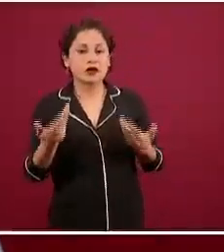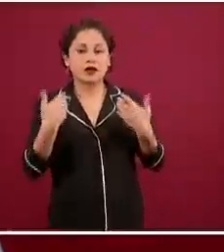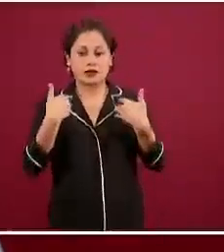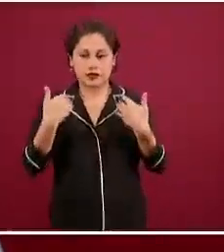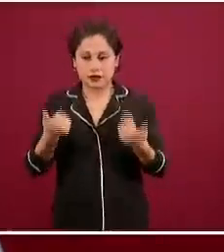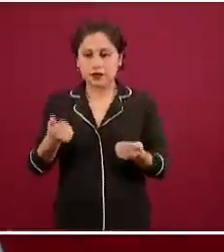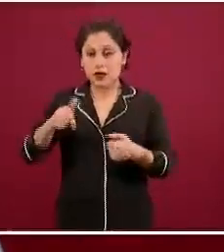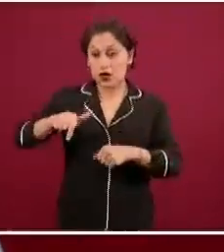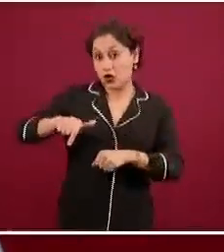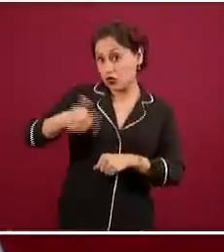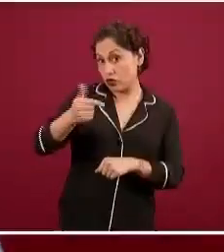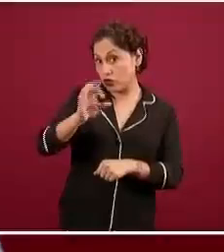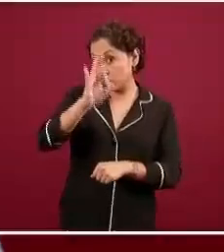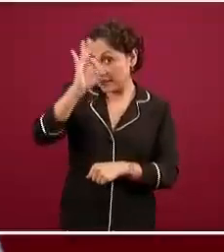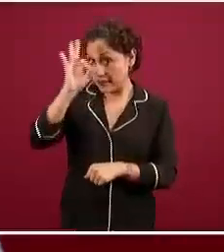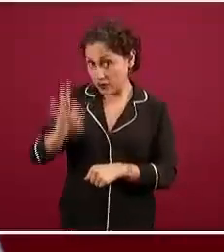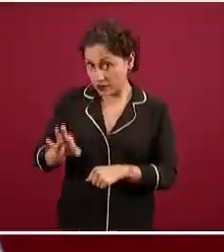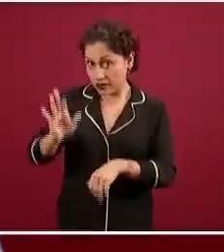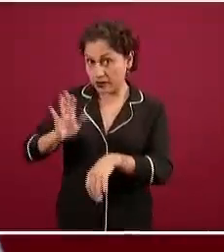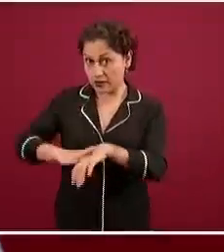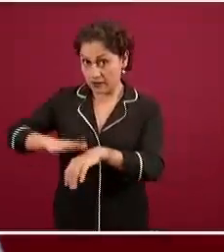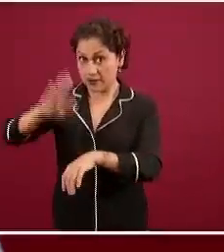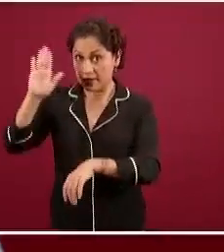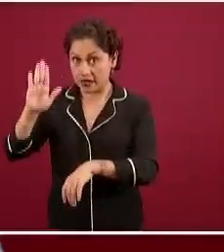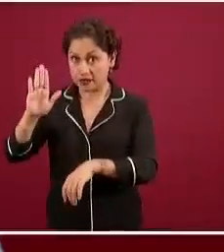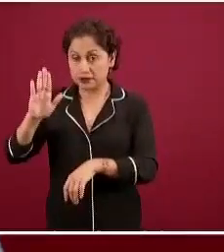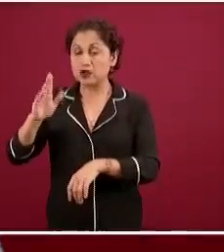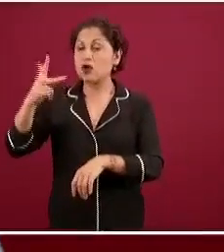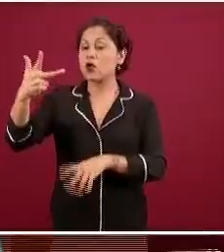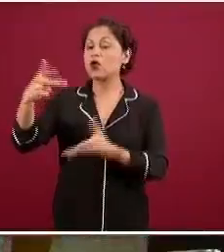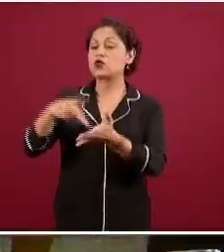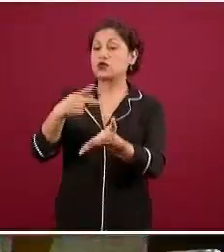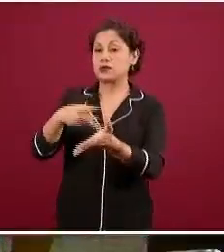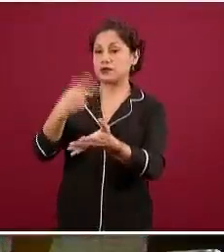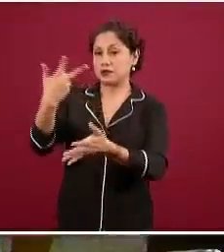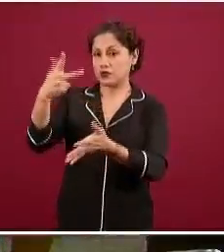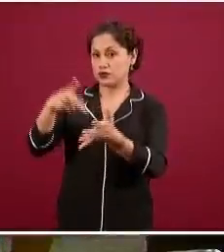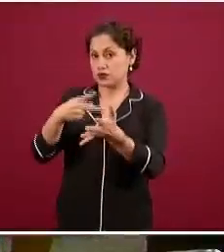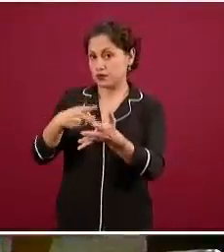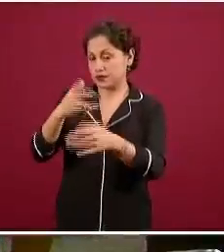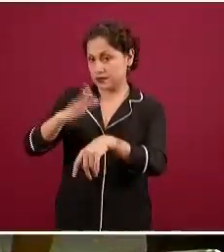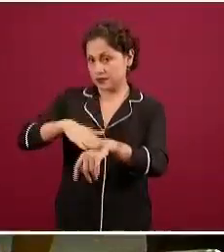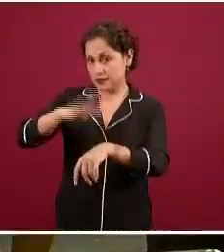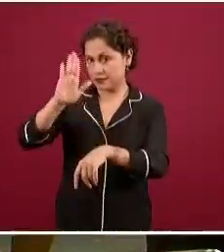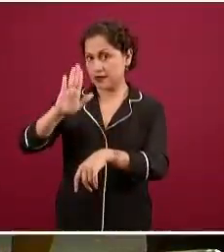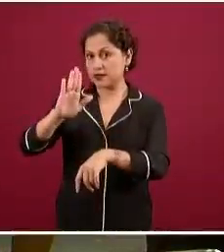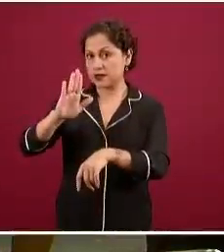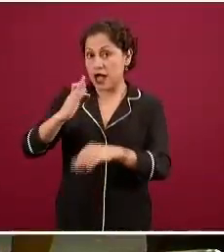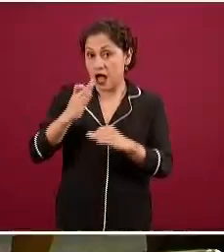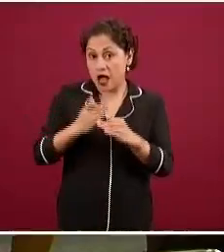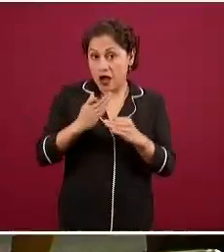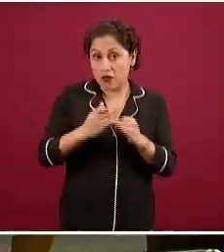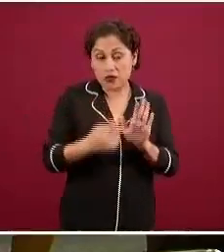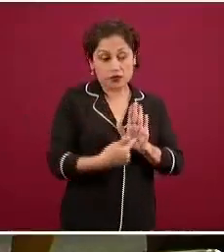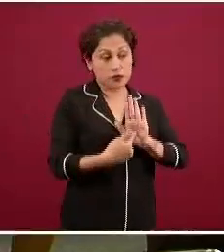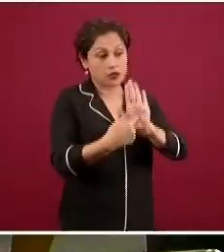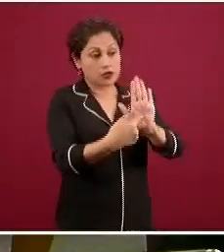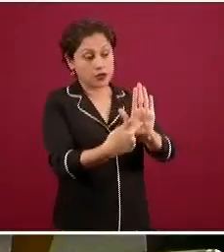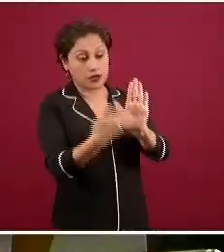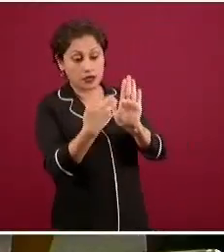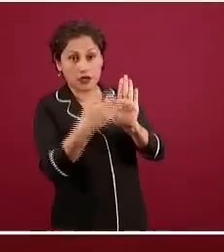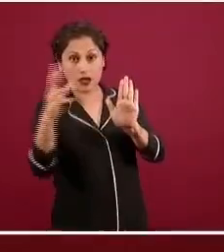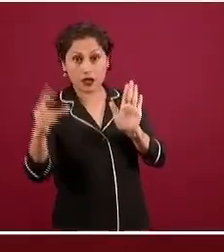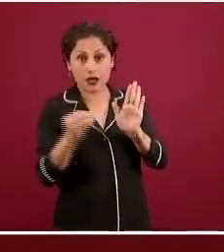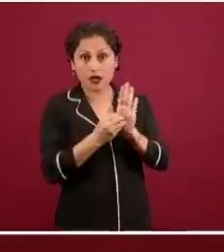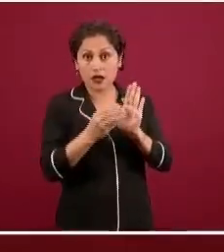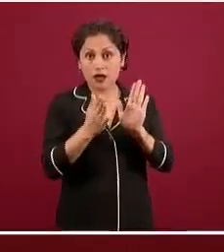lo que sí tenemos registrados como COVID. 8 veces, 8 veces. 8 veces de lo que se ve, la epidemia es 8 veces